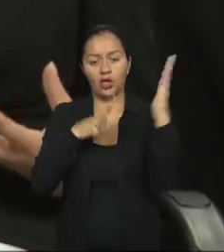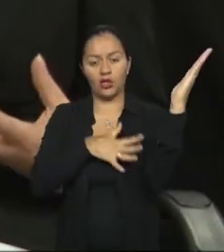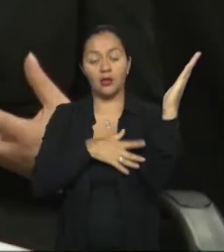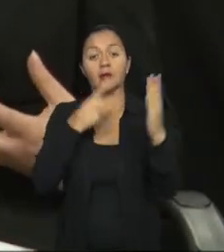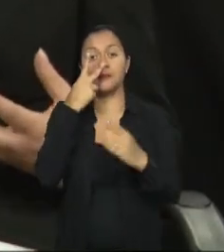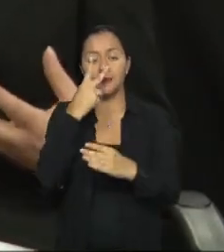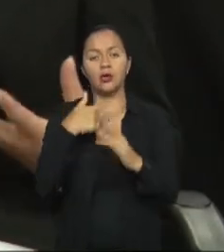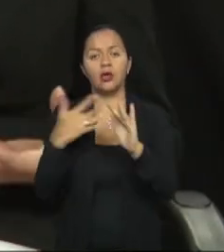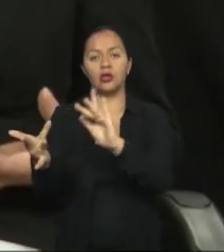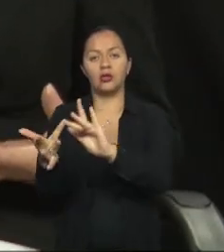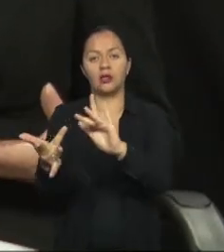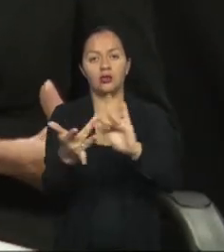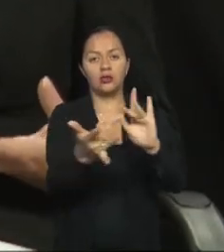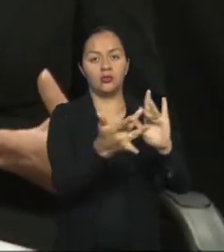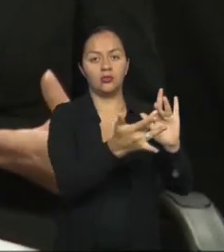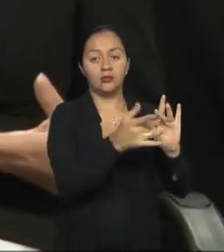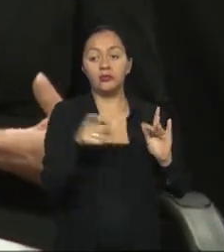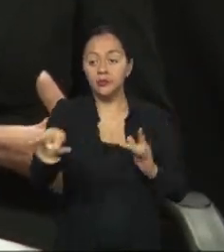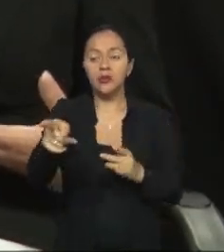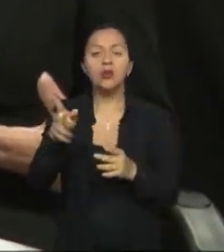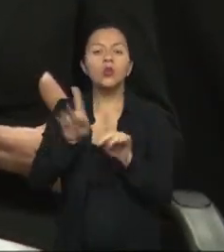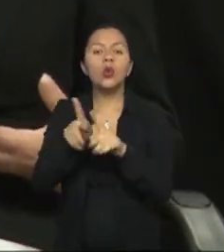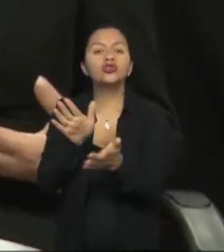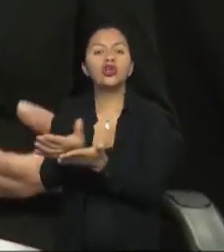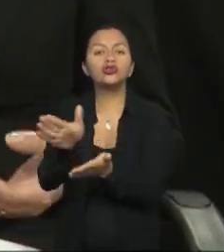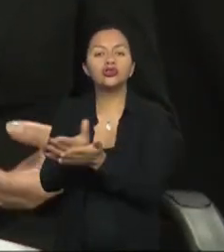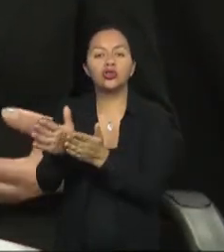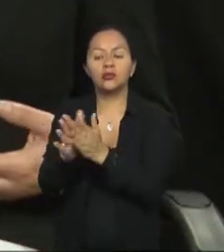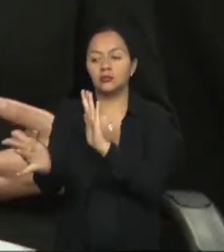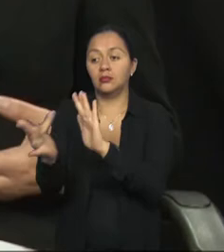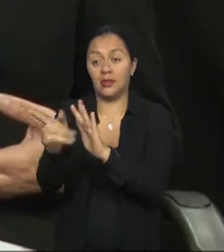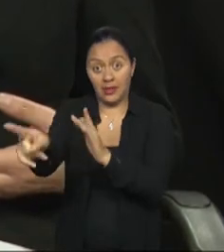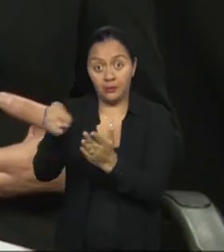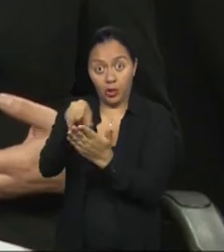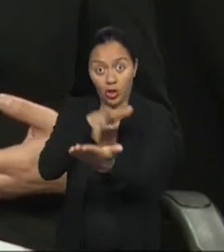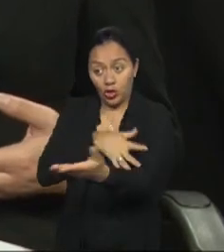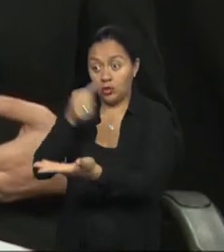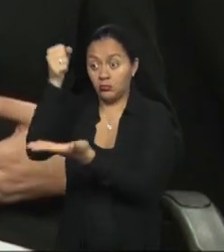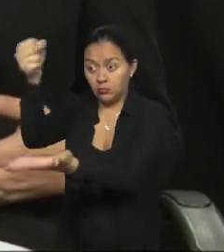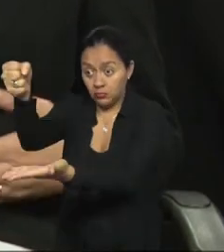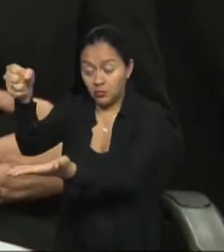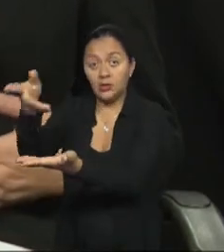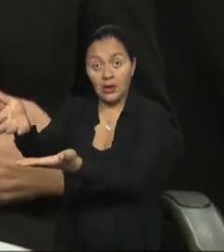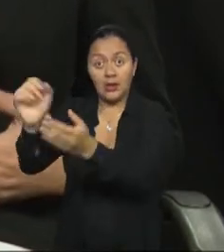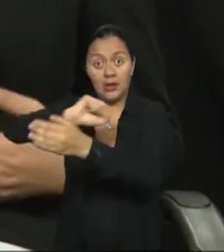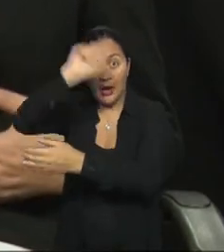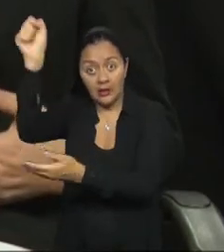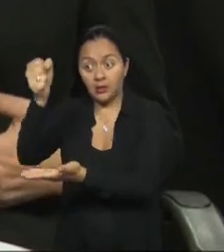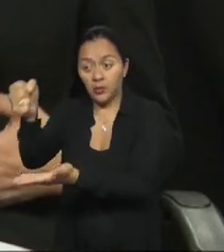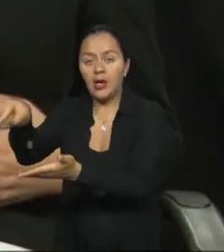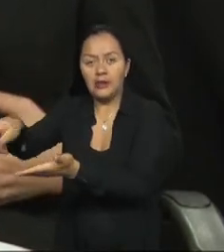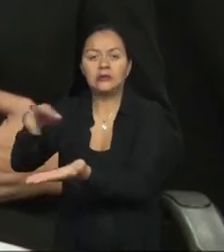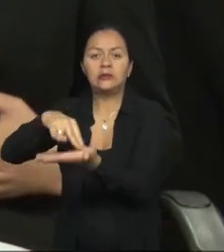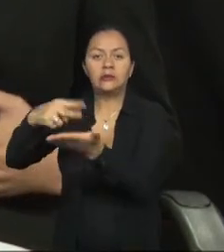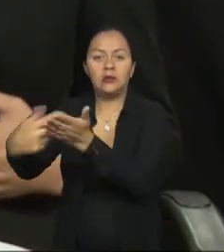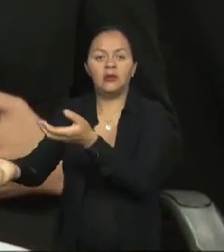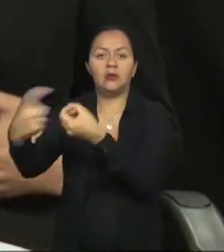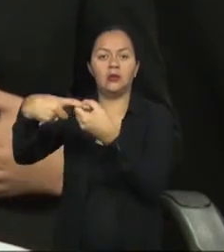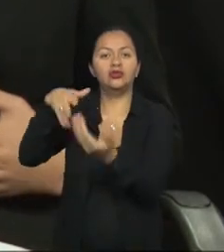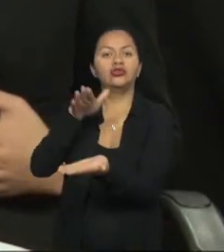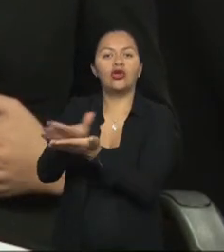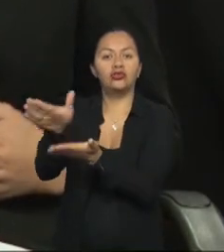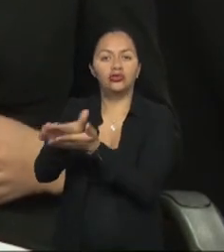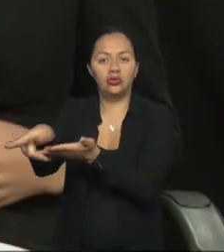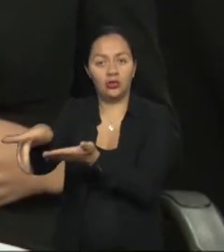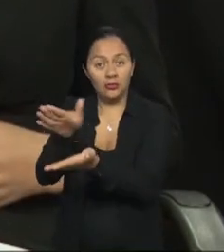constante a nuestros socios, así los llamamos, quien implementa los proyectos. Pero adicionalmente existe la Red Continental de las